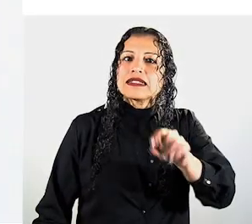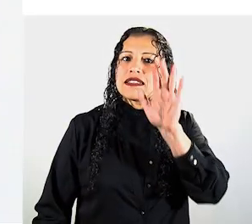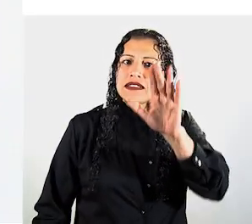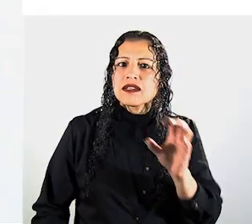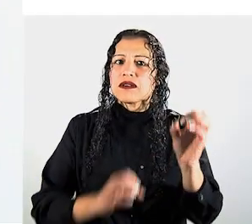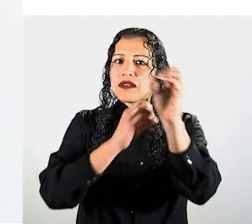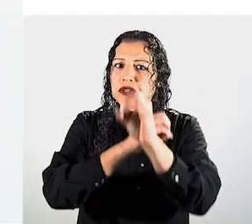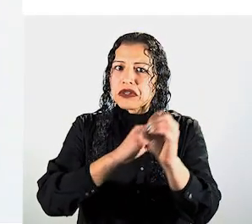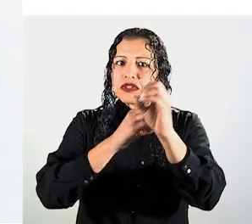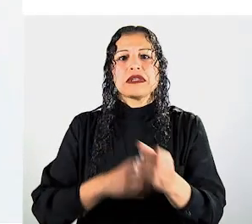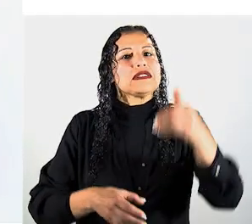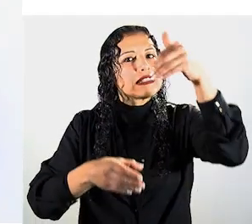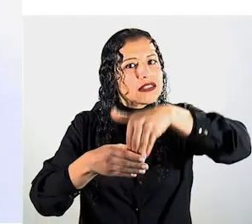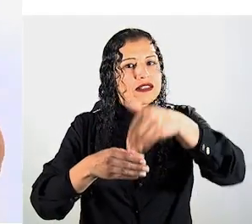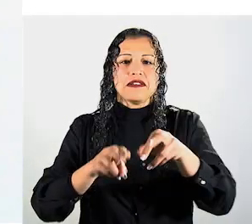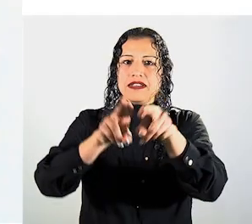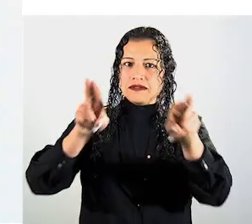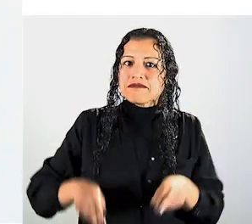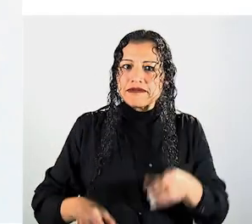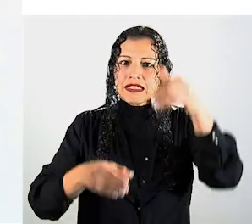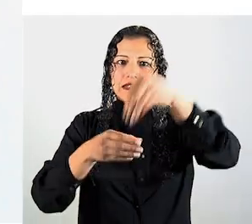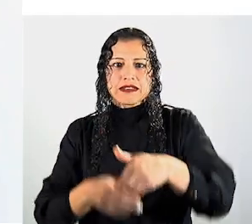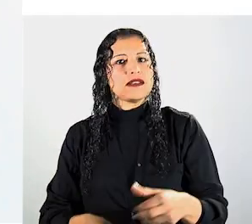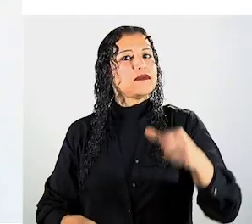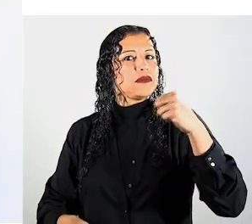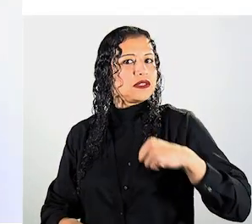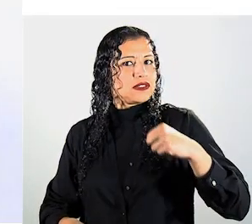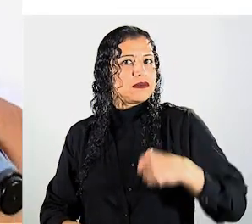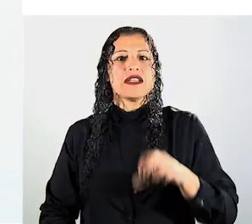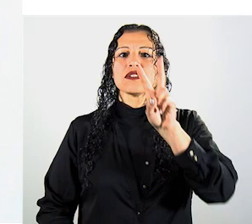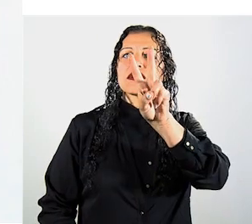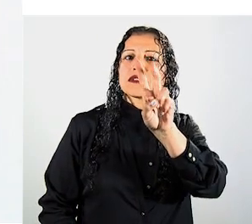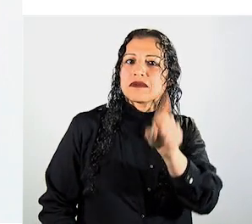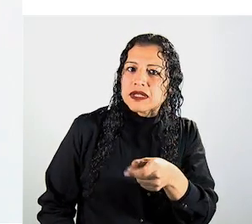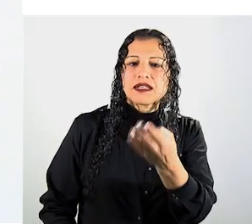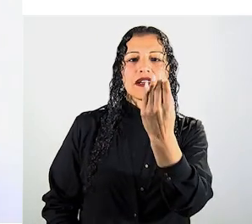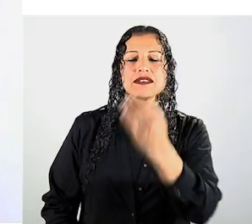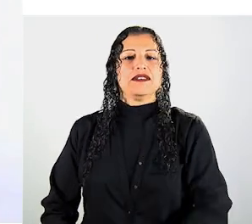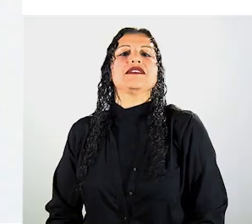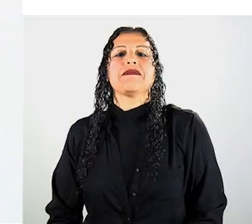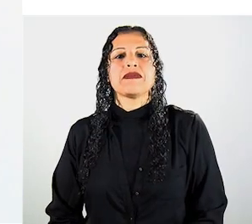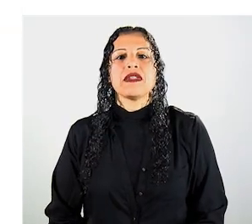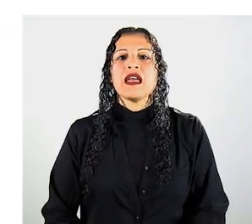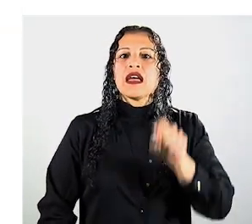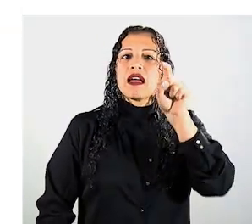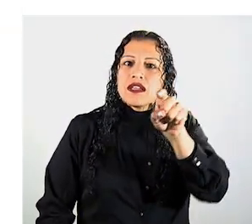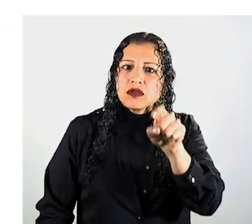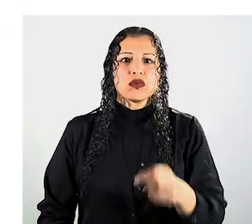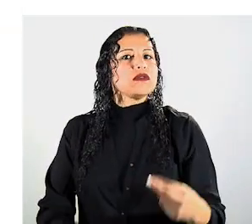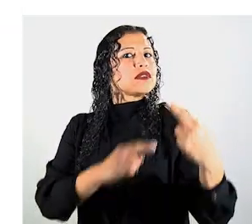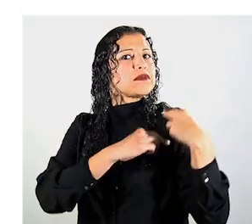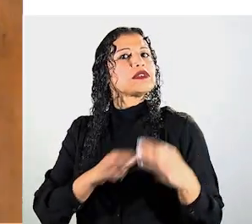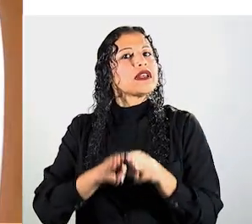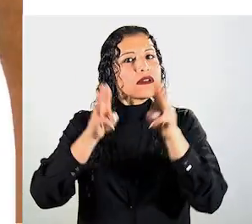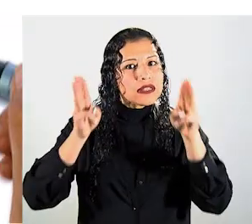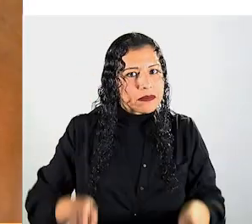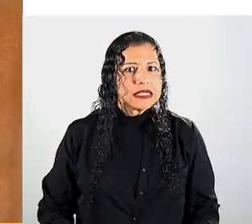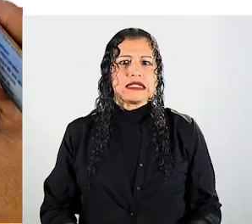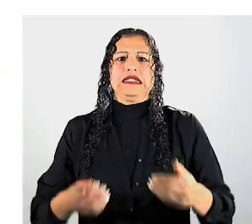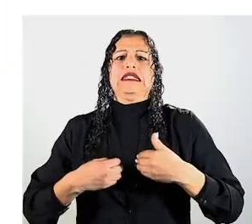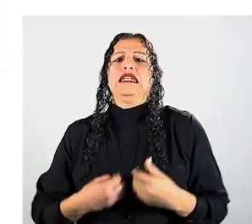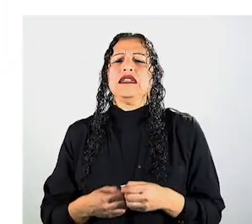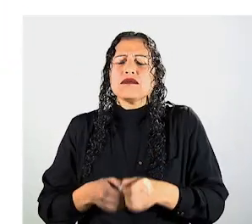Este 5 de octubre son las elecciones regionales y municipales 2014. Y tú como miembro de mesa